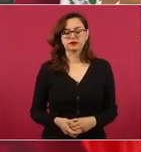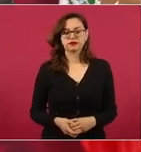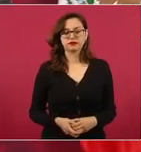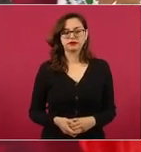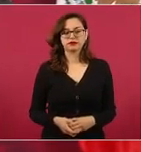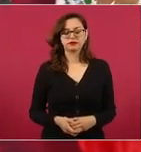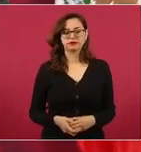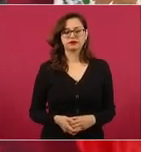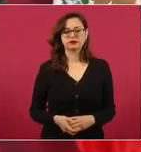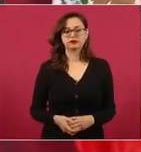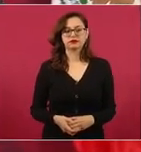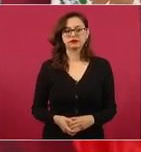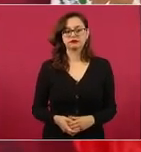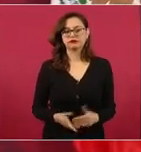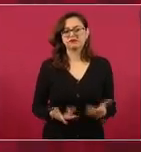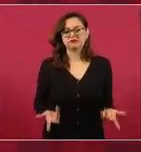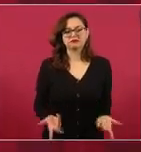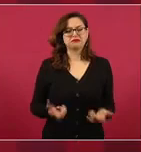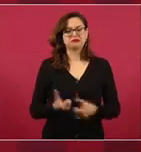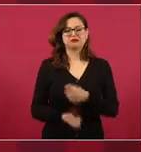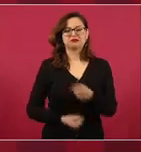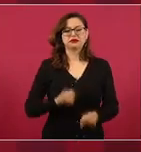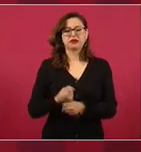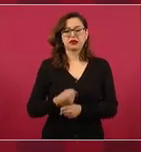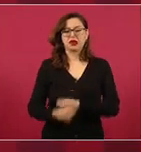Esa simulación